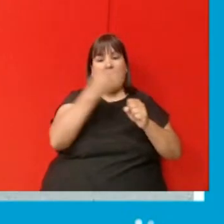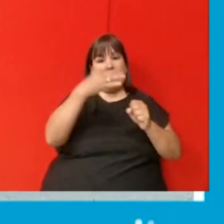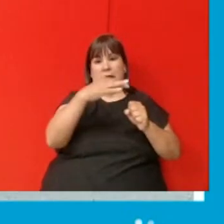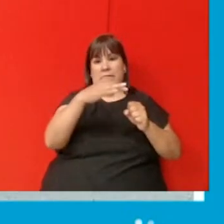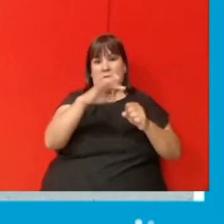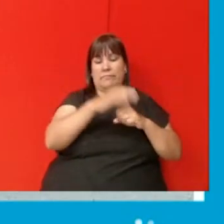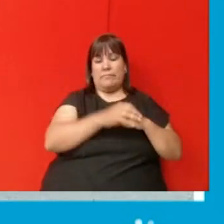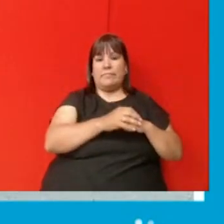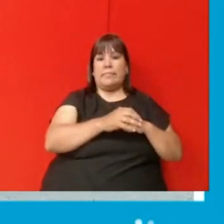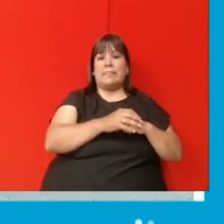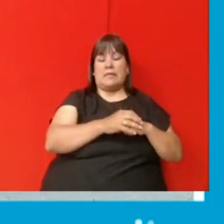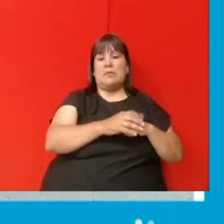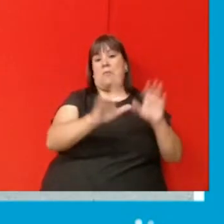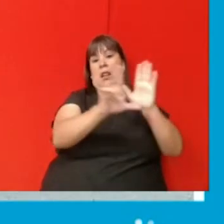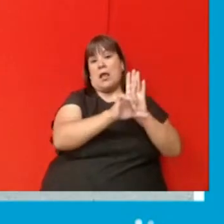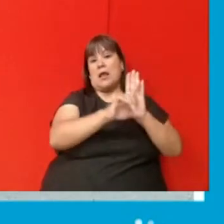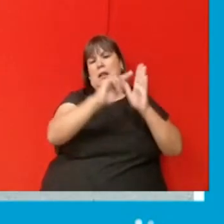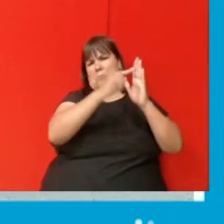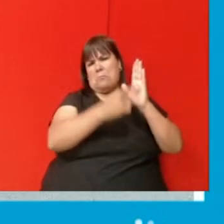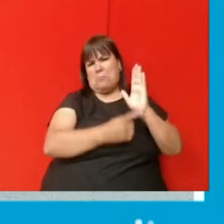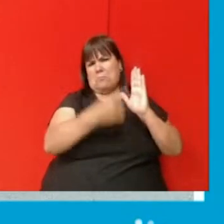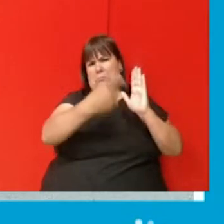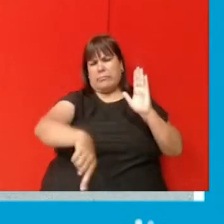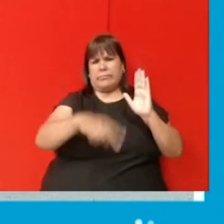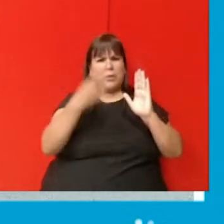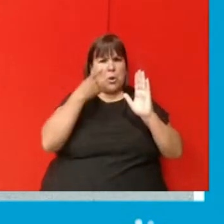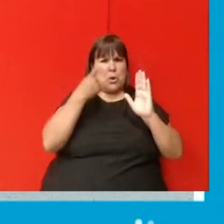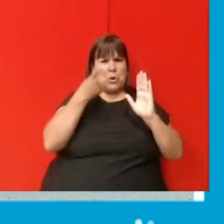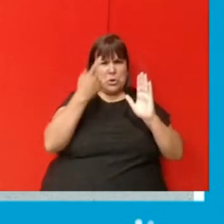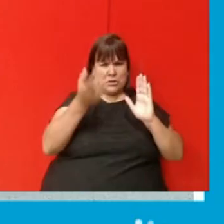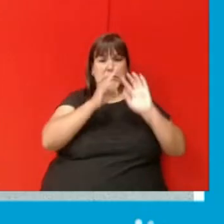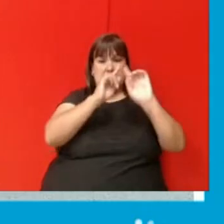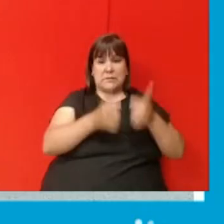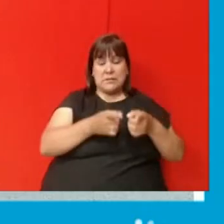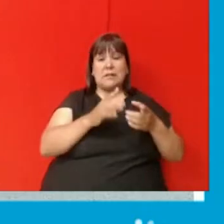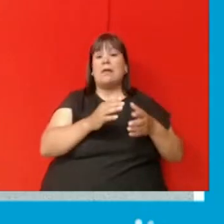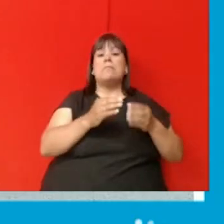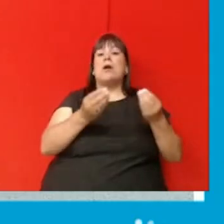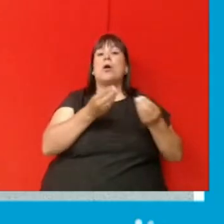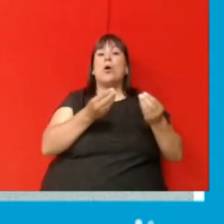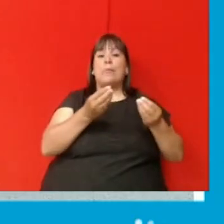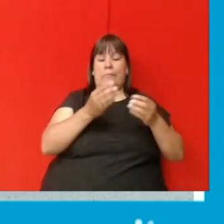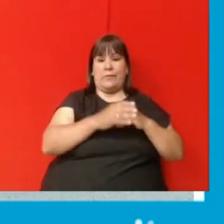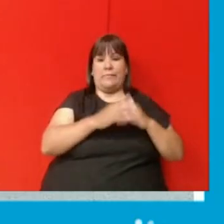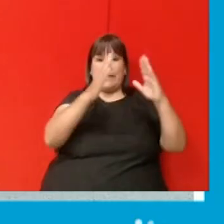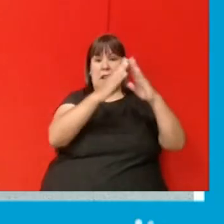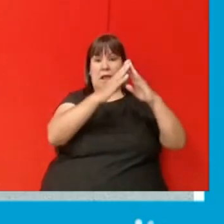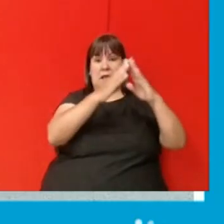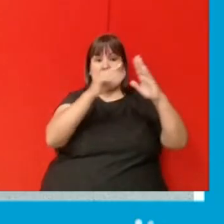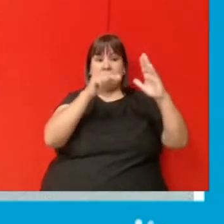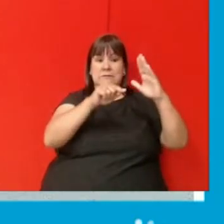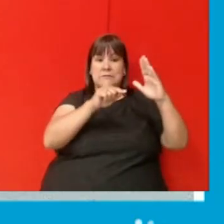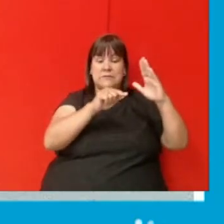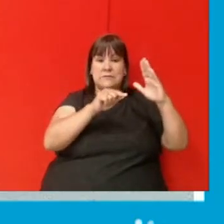cuestiones legales también que corresponden en cuanto a los procedimientos que inclusive se realizan en los domicilios.